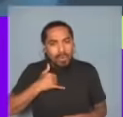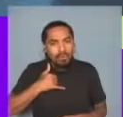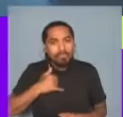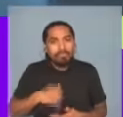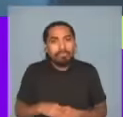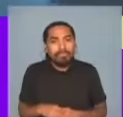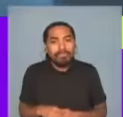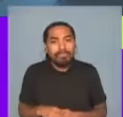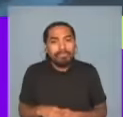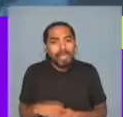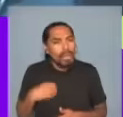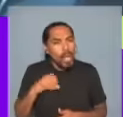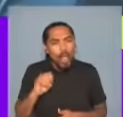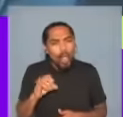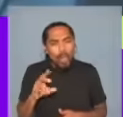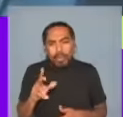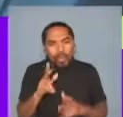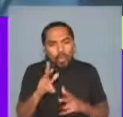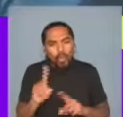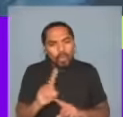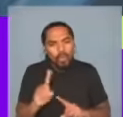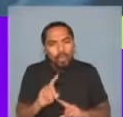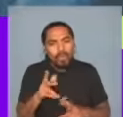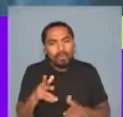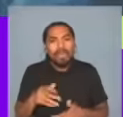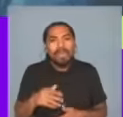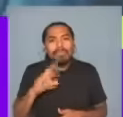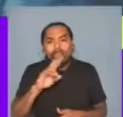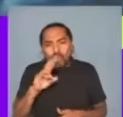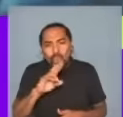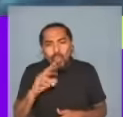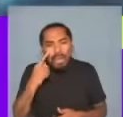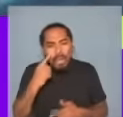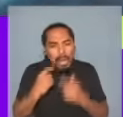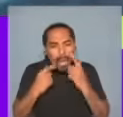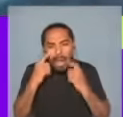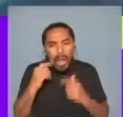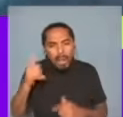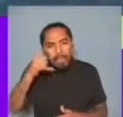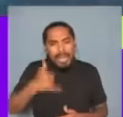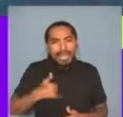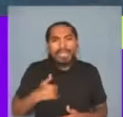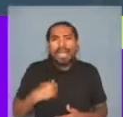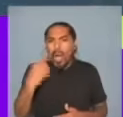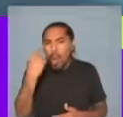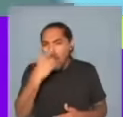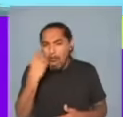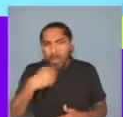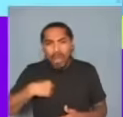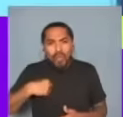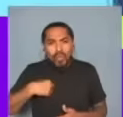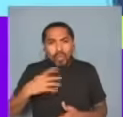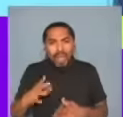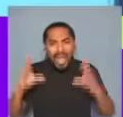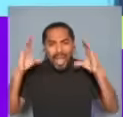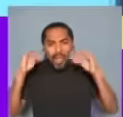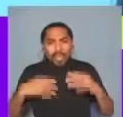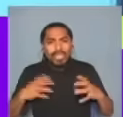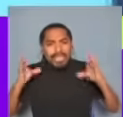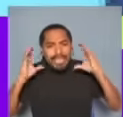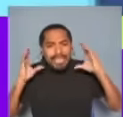seguramente lo vivió de la misma manera. Una señora llorando me decía, Omar, ¿qué voy a hacer ahora? Yo con ustedes a la noche escuchaba la